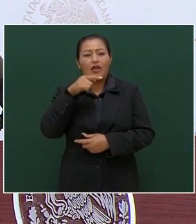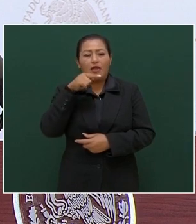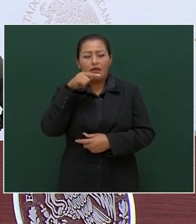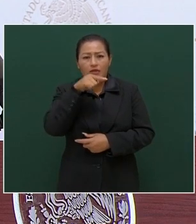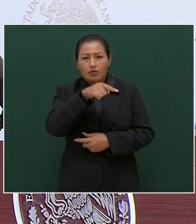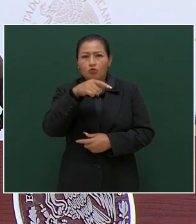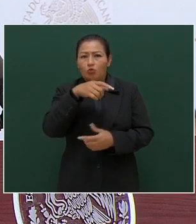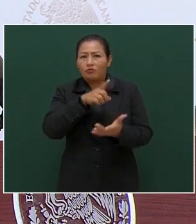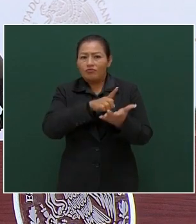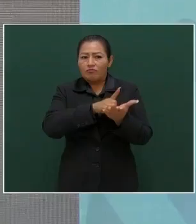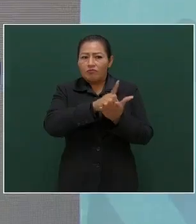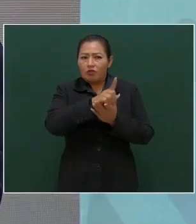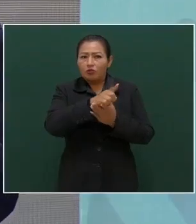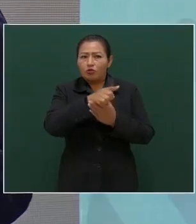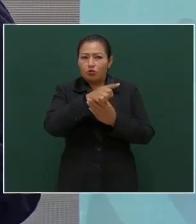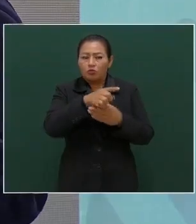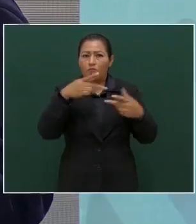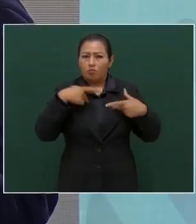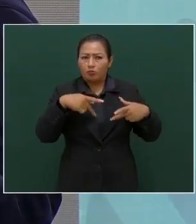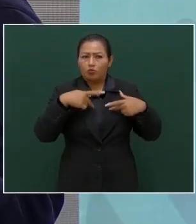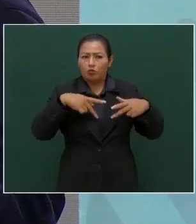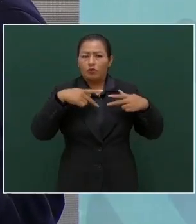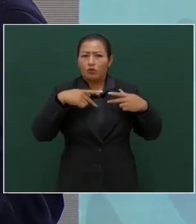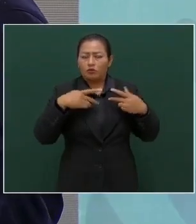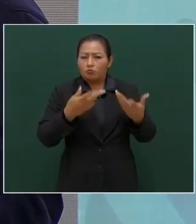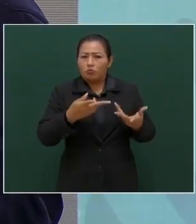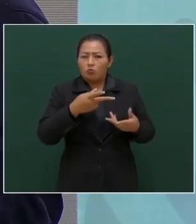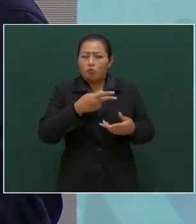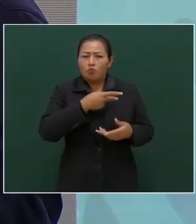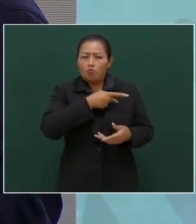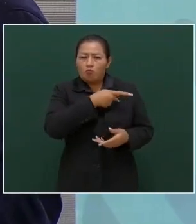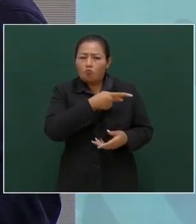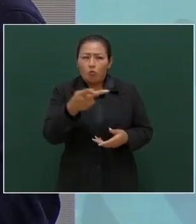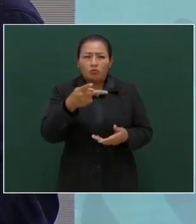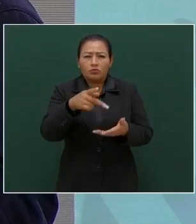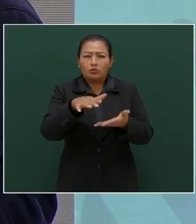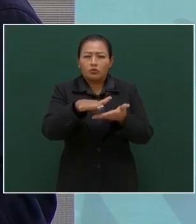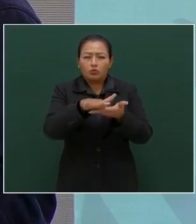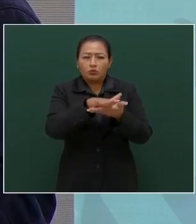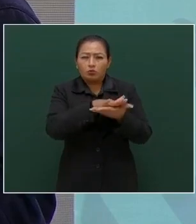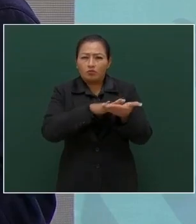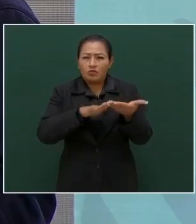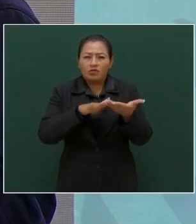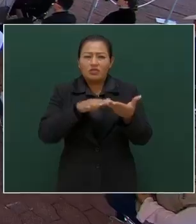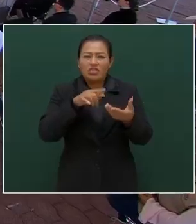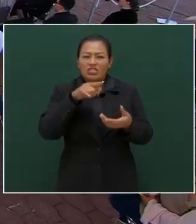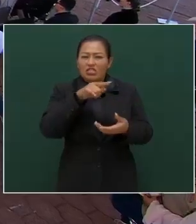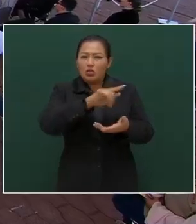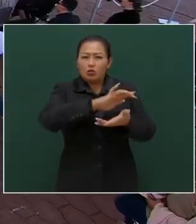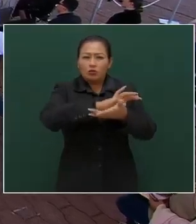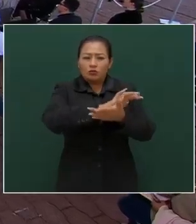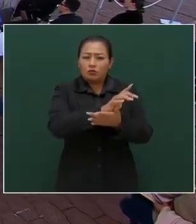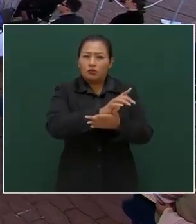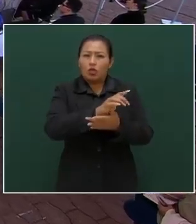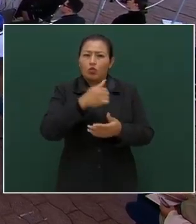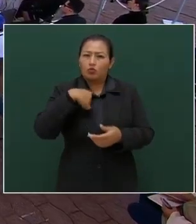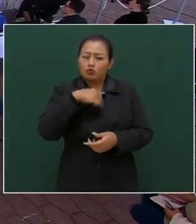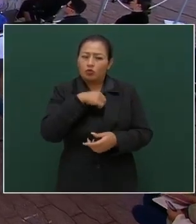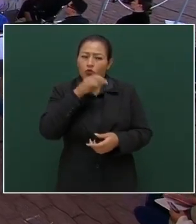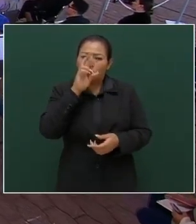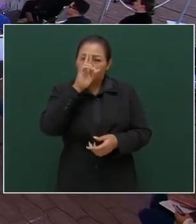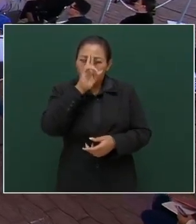defendiendo a la gente humilde, a los pobres, a los humillados.